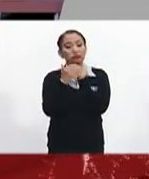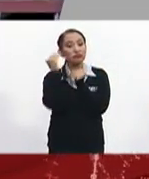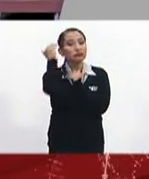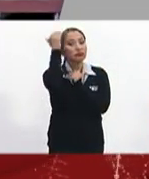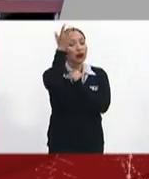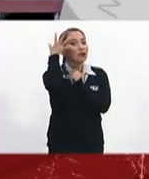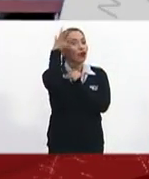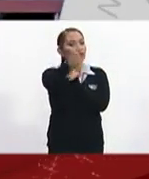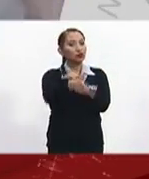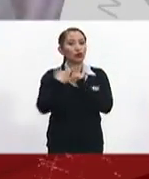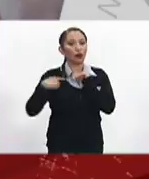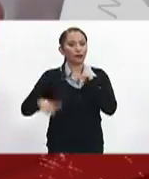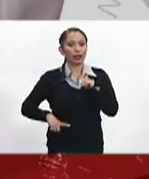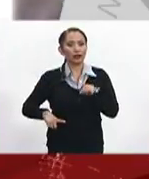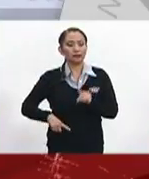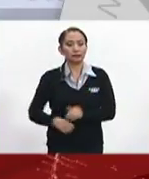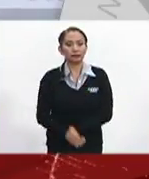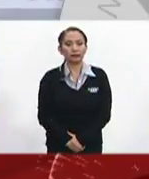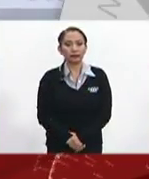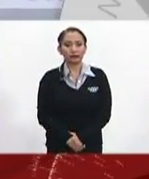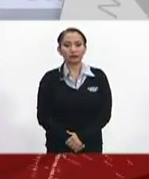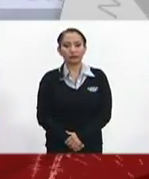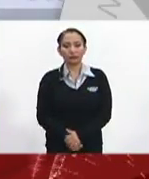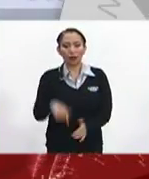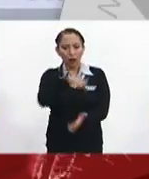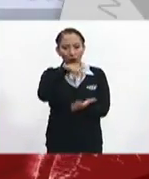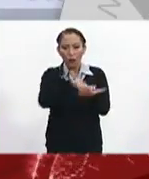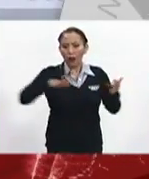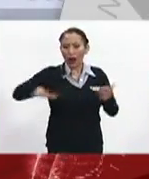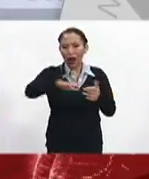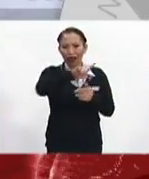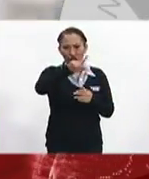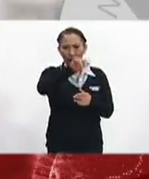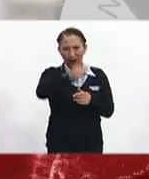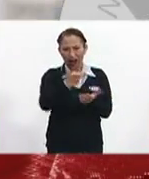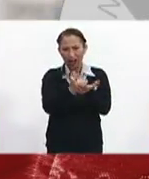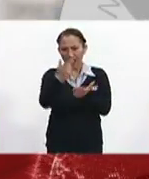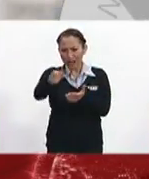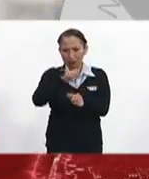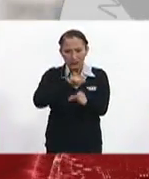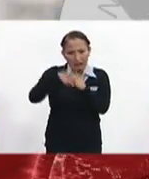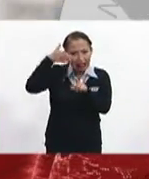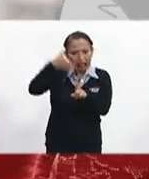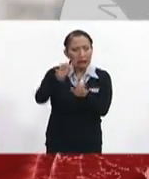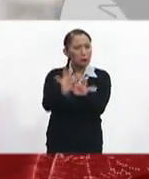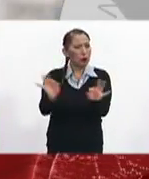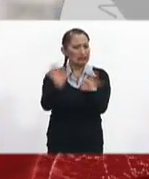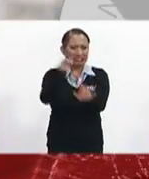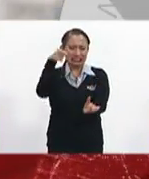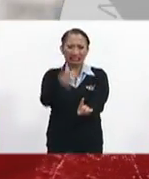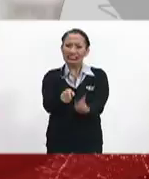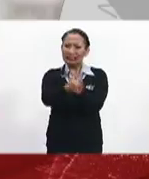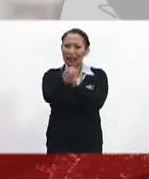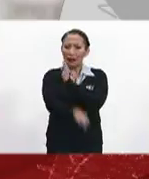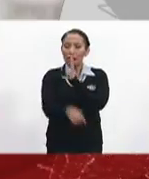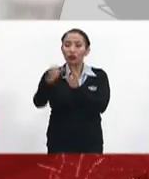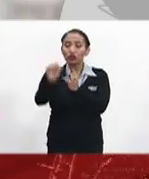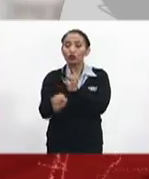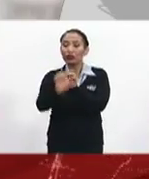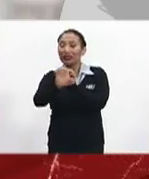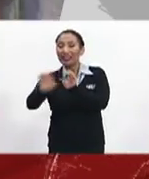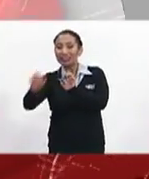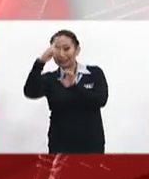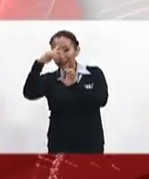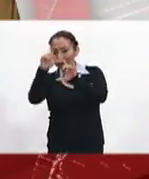trascendentes de esta administración. Las zonas económicas especiales marcarán un hito en el desarrollo del sureste